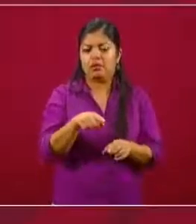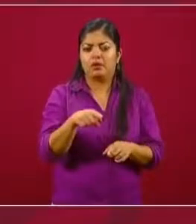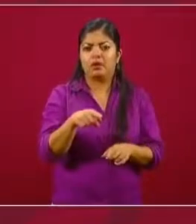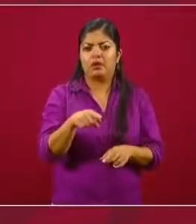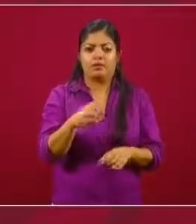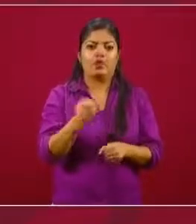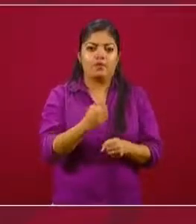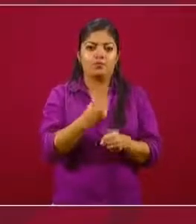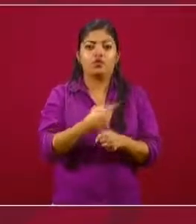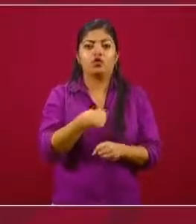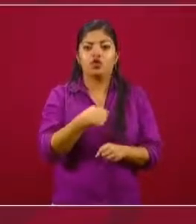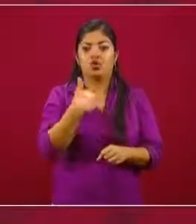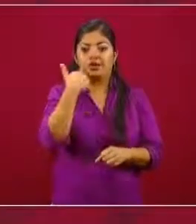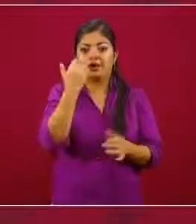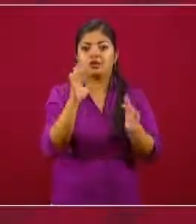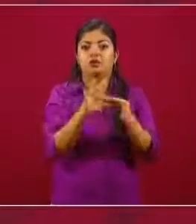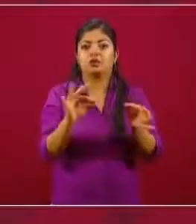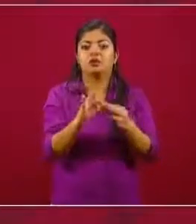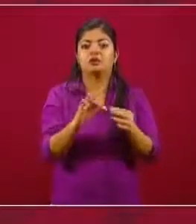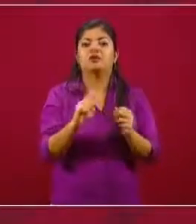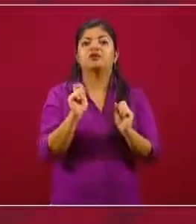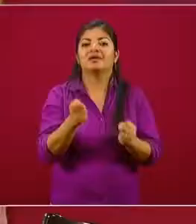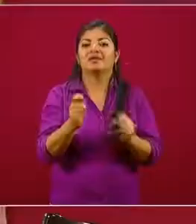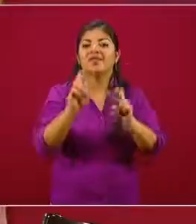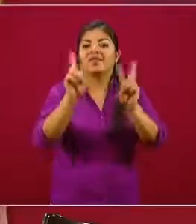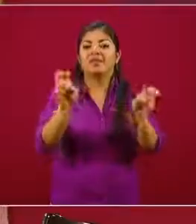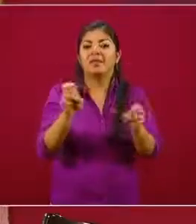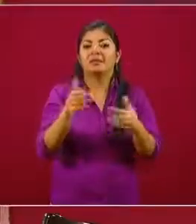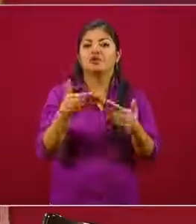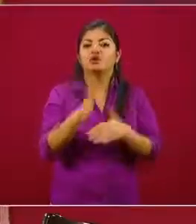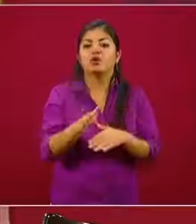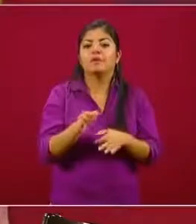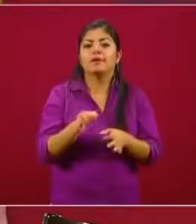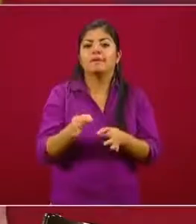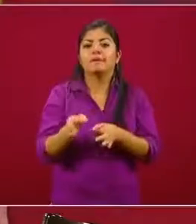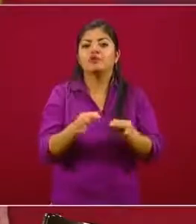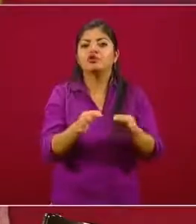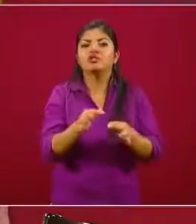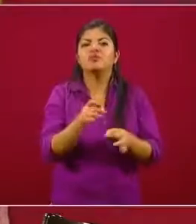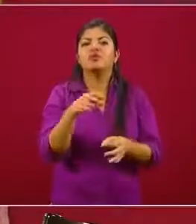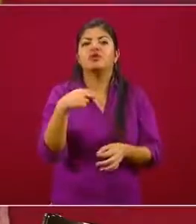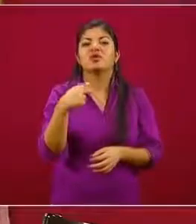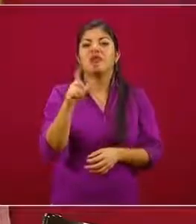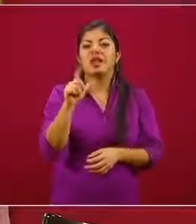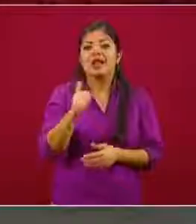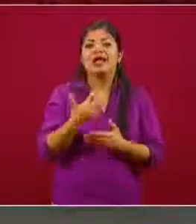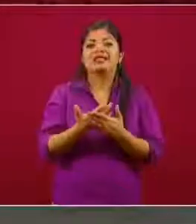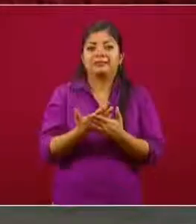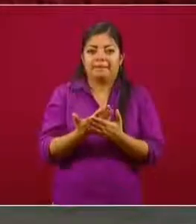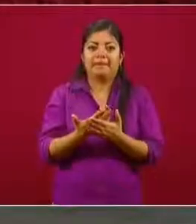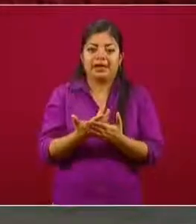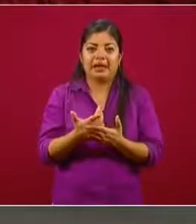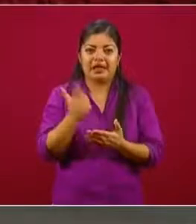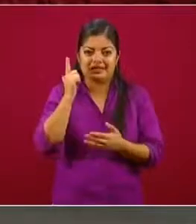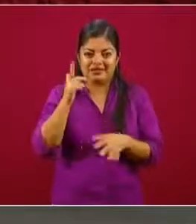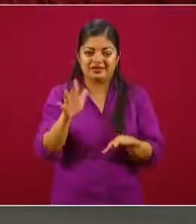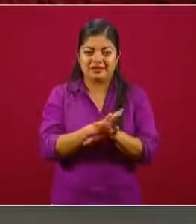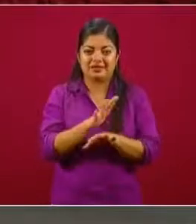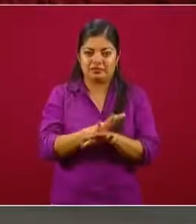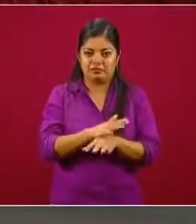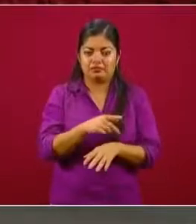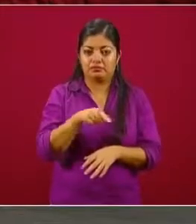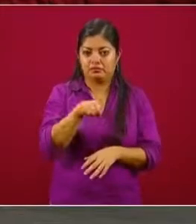relacionado, pero a comentar un tema sobre los municipios de La Esperanza. Los municipios de La Esperanza, en forma